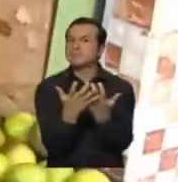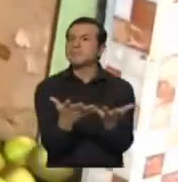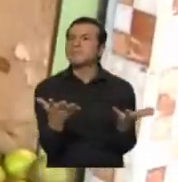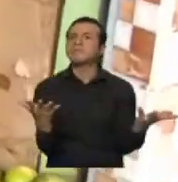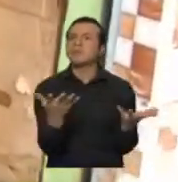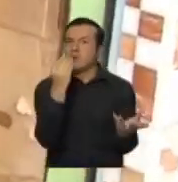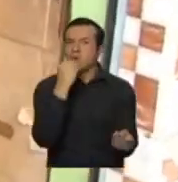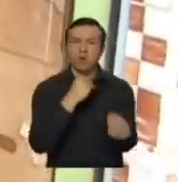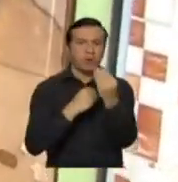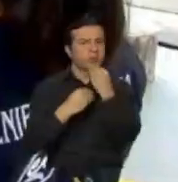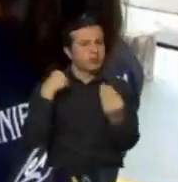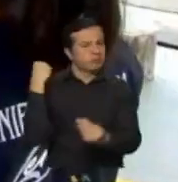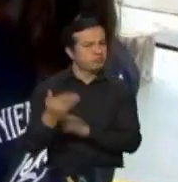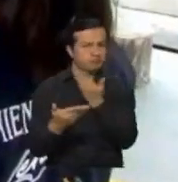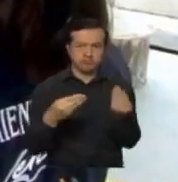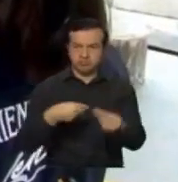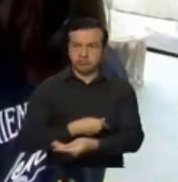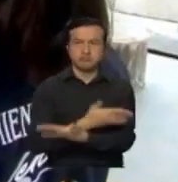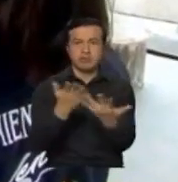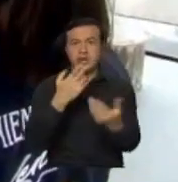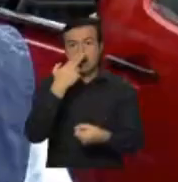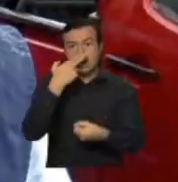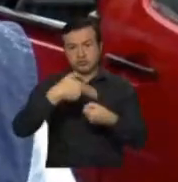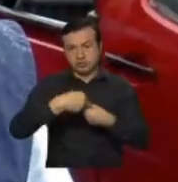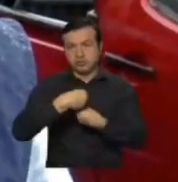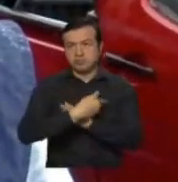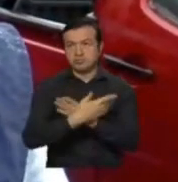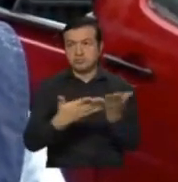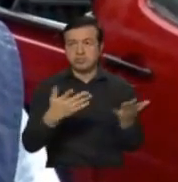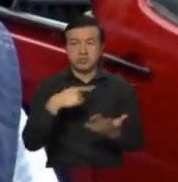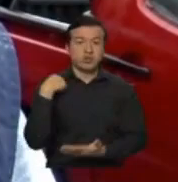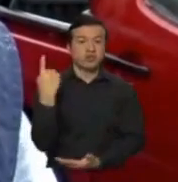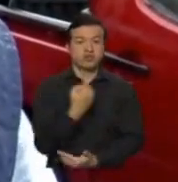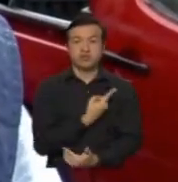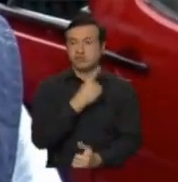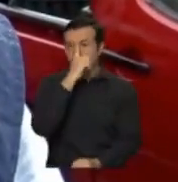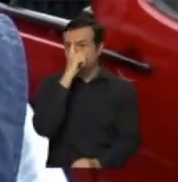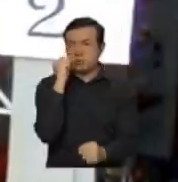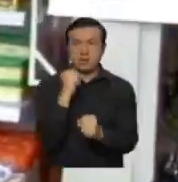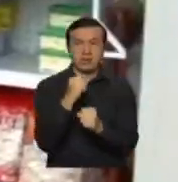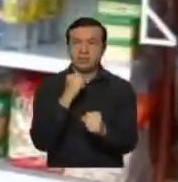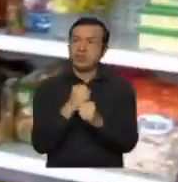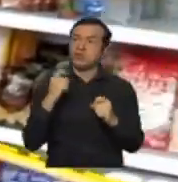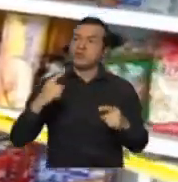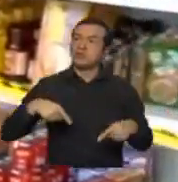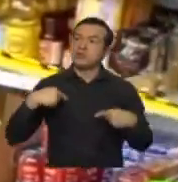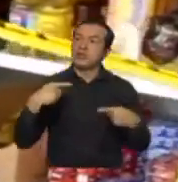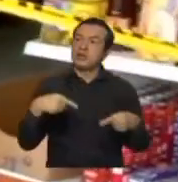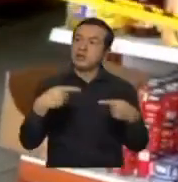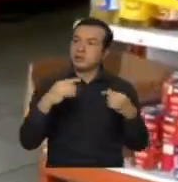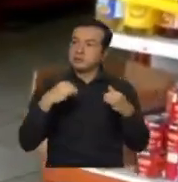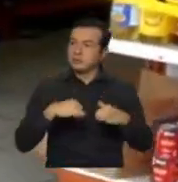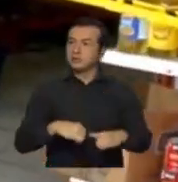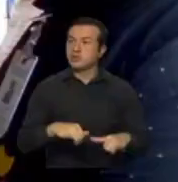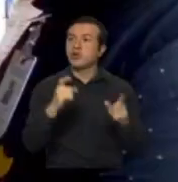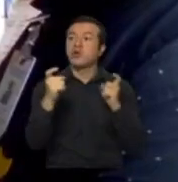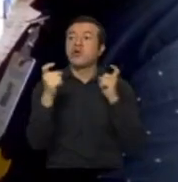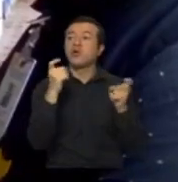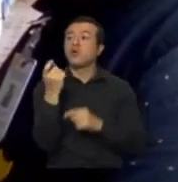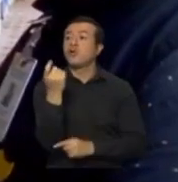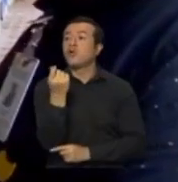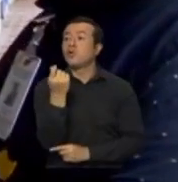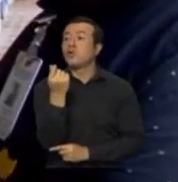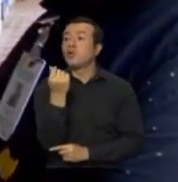el abastecimiento de productos y combustibles. Nosotros estamos trabajando todos los días en diferentes operativos, tanto de control de precios,